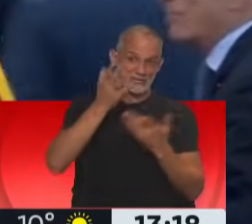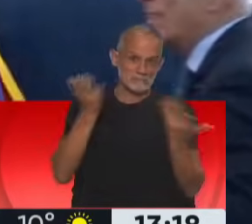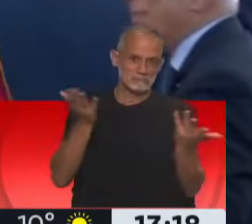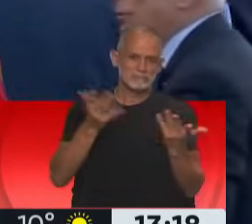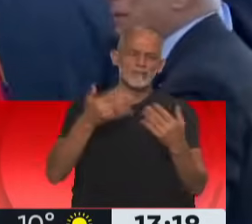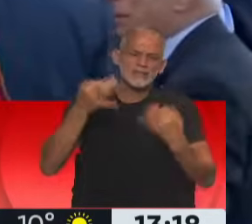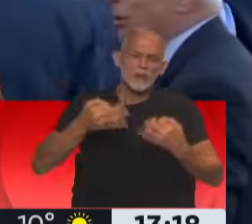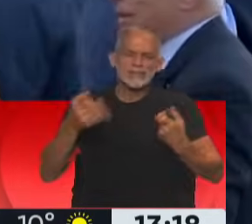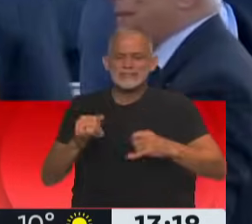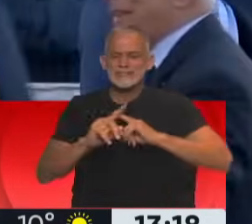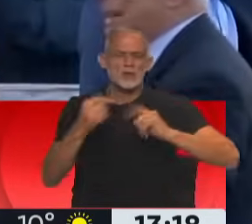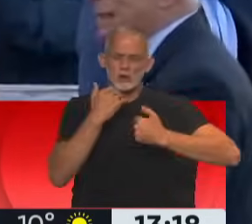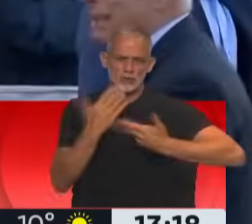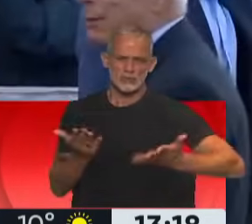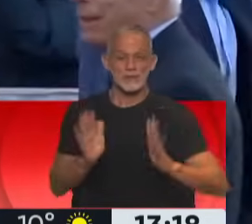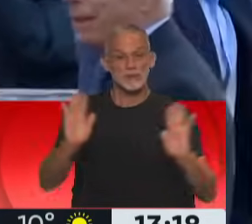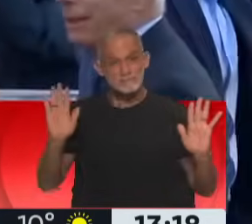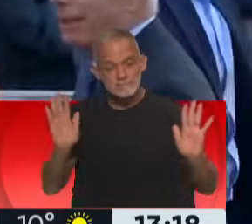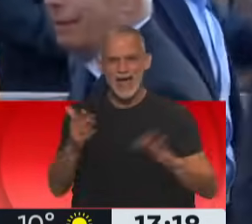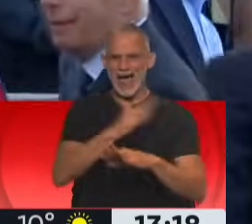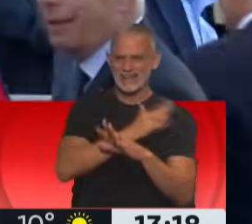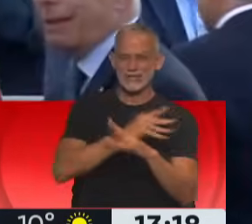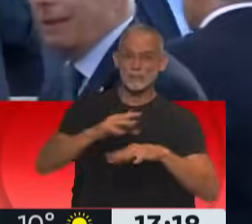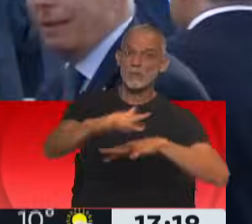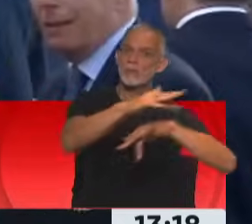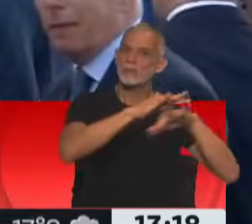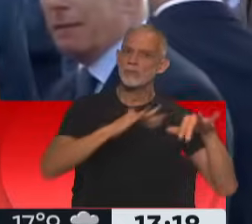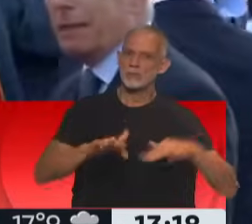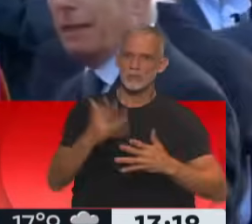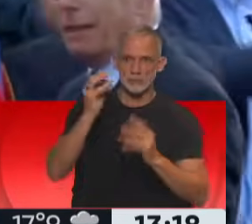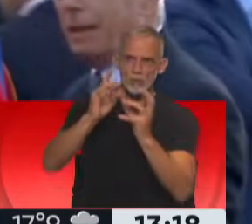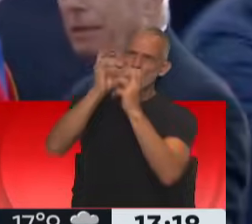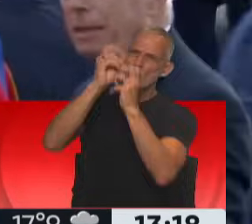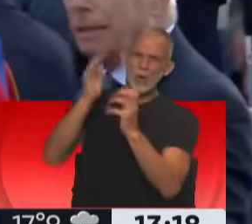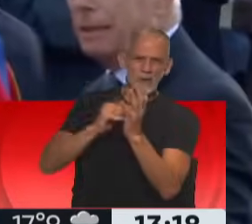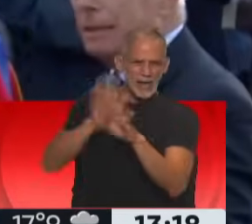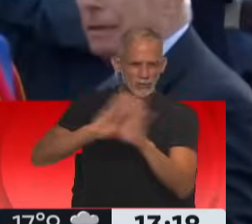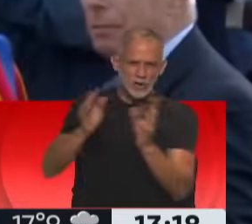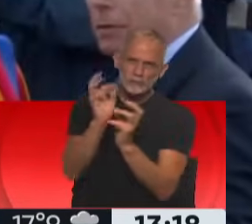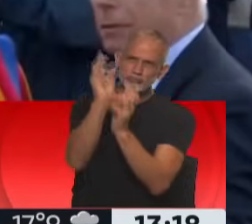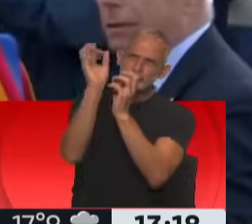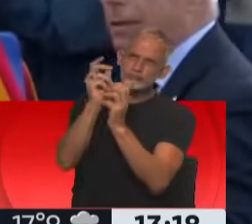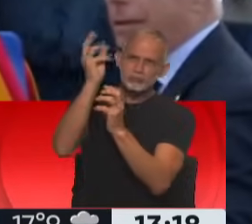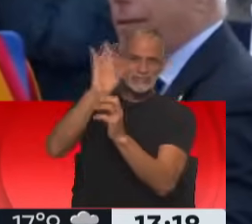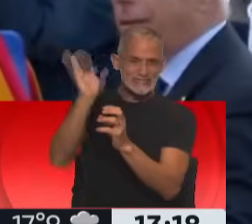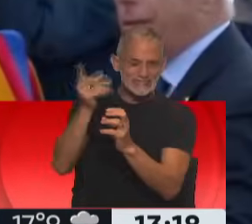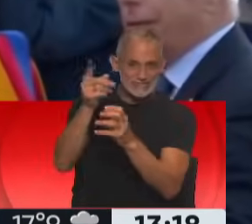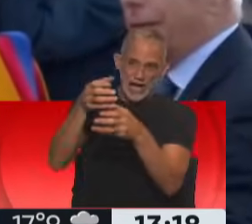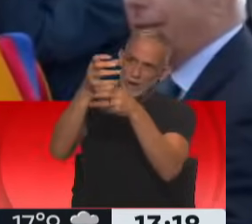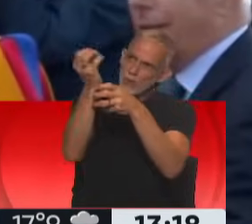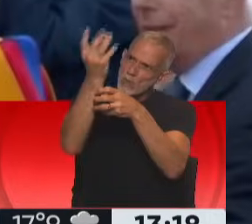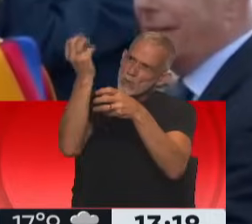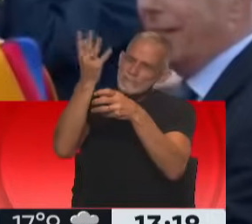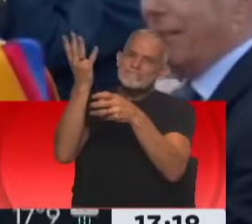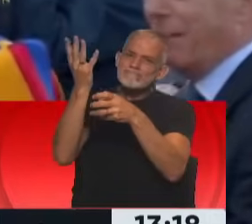se cumple o no, pero no deja de ser ahora, con el humo blanco trascendiendo las chimeneas del